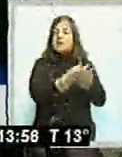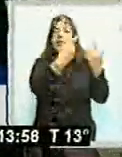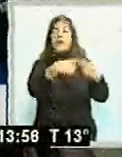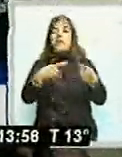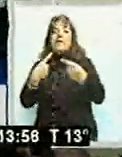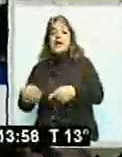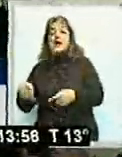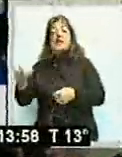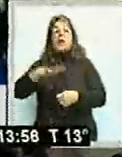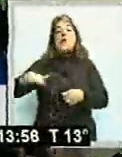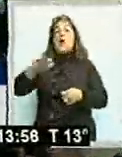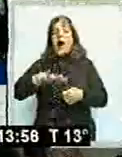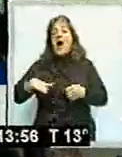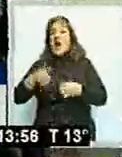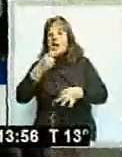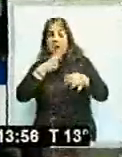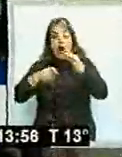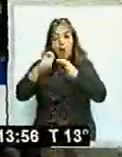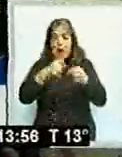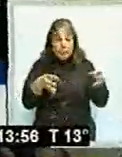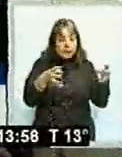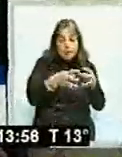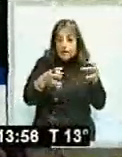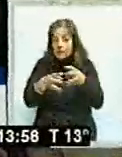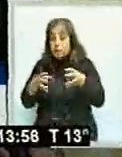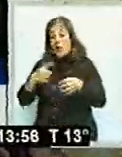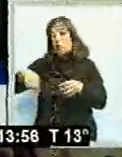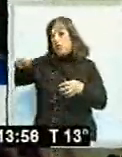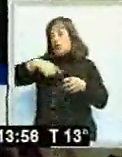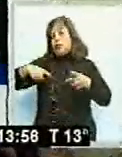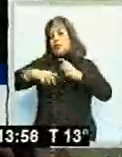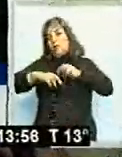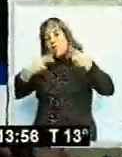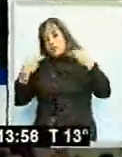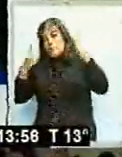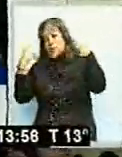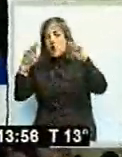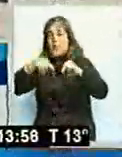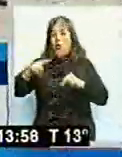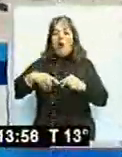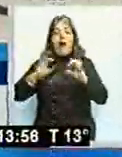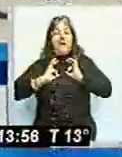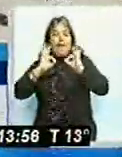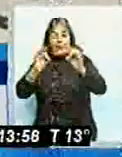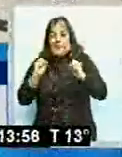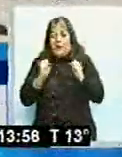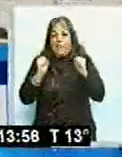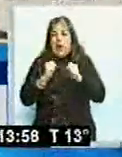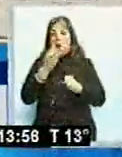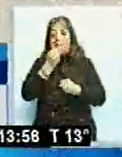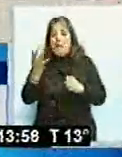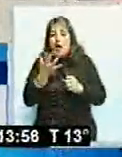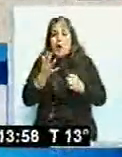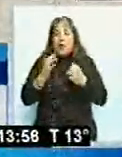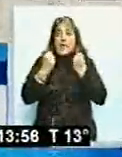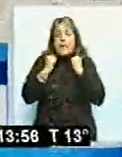distintas ferias, en los distintos mercados, que son los que vamos a tener afluencia turística en estas vacaciones de invierno. Tenemos las mejores expectativas.